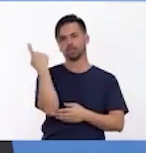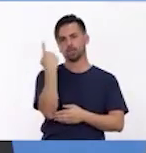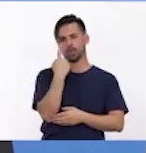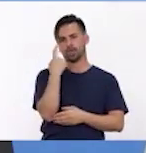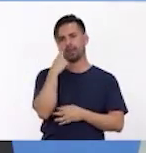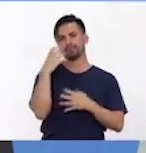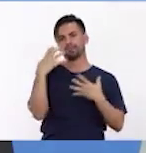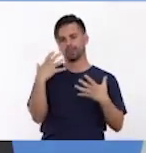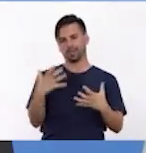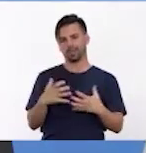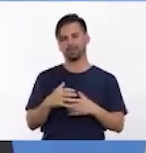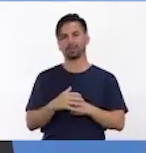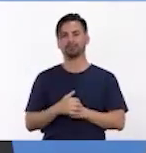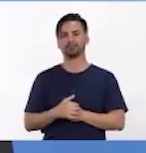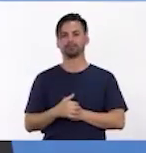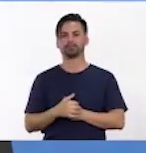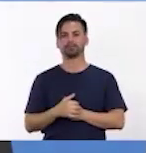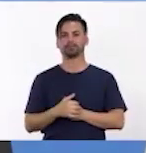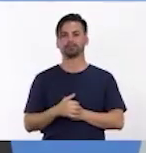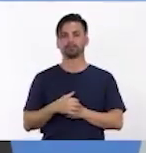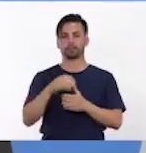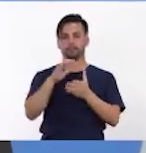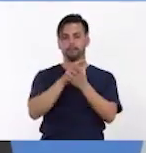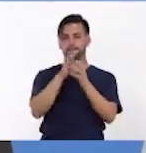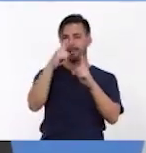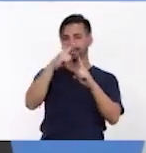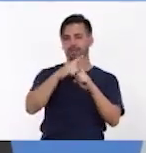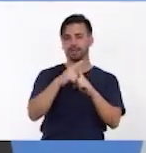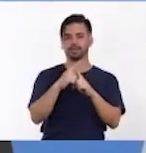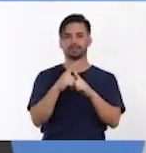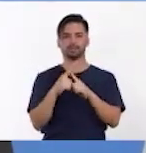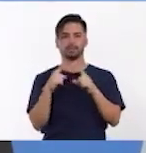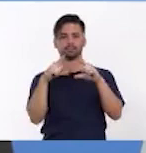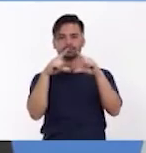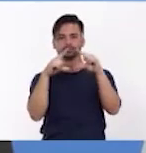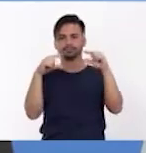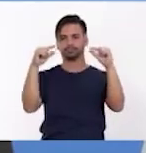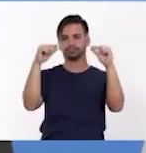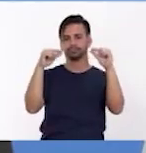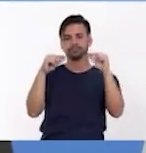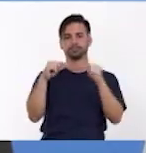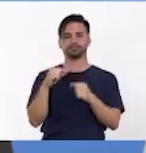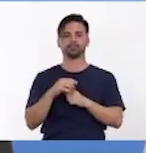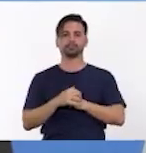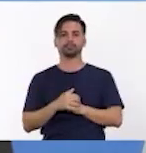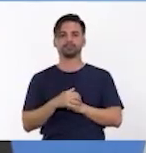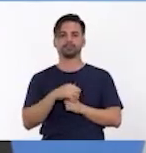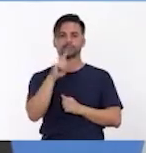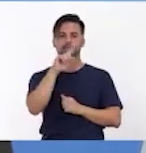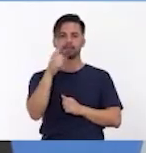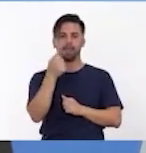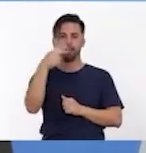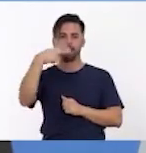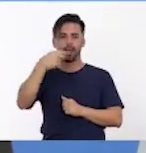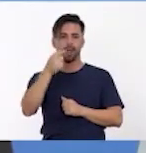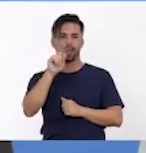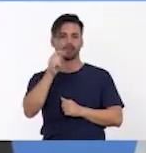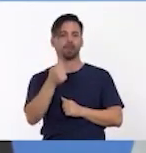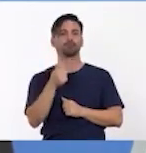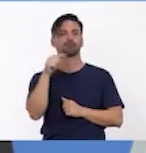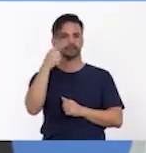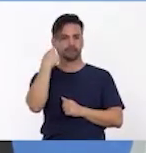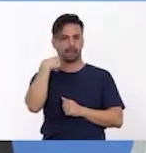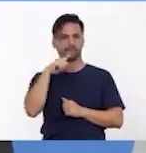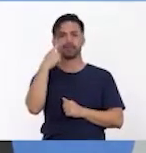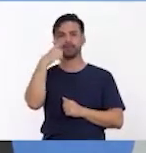que destacar. Ciénaga de Zapata, que también tiene su gran valor histórico. O sea, que en estas áreas también hay